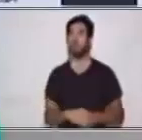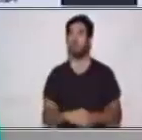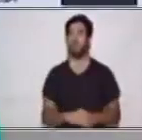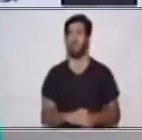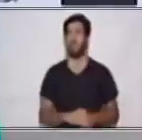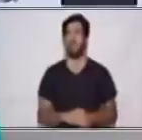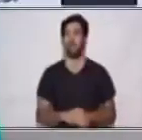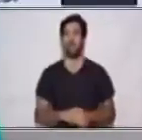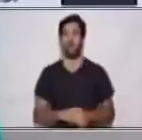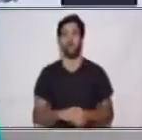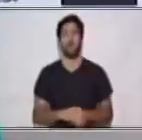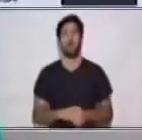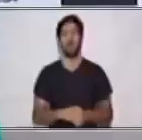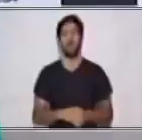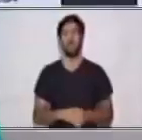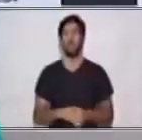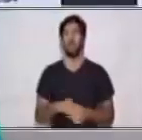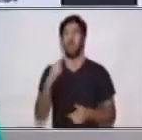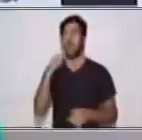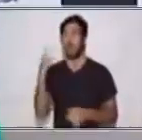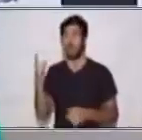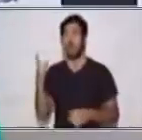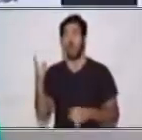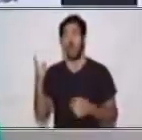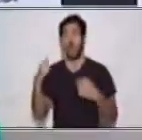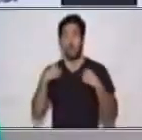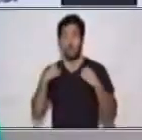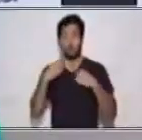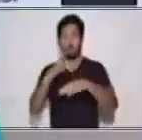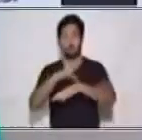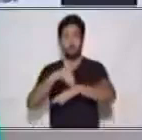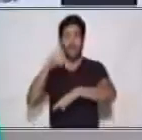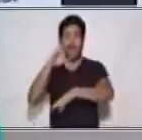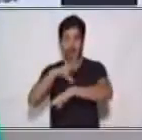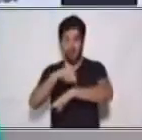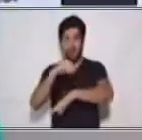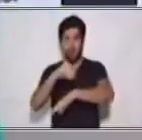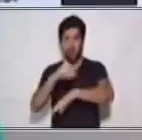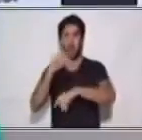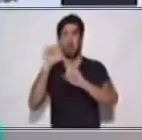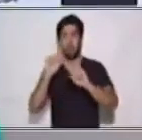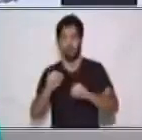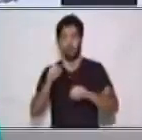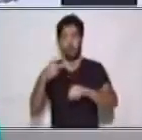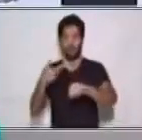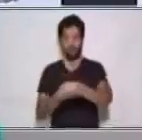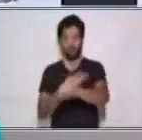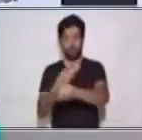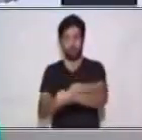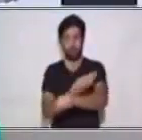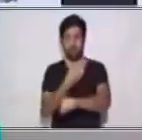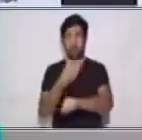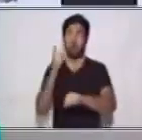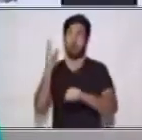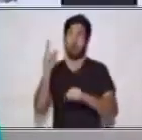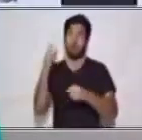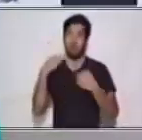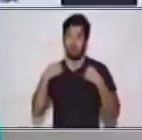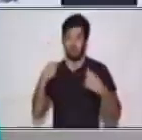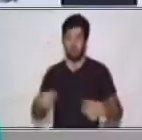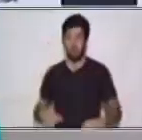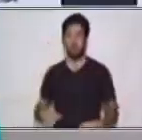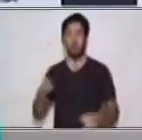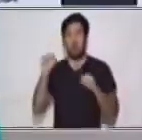Leamos esta proposición. Su pelo, largo y sedoso, se usa para hacer tejidos, que pueden ser verdaderas obras de